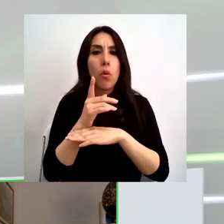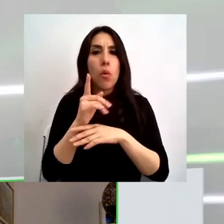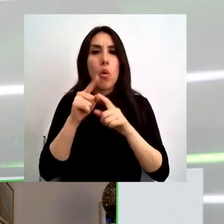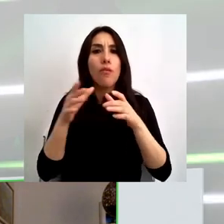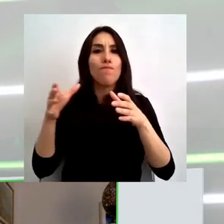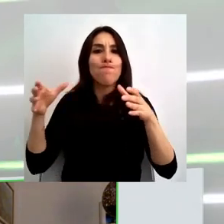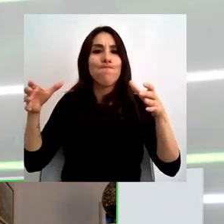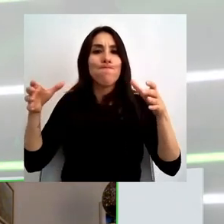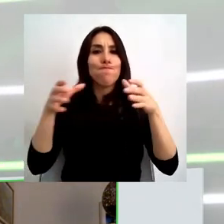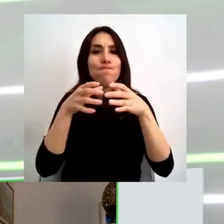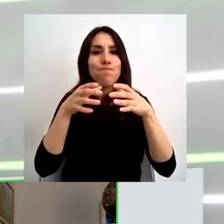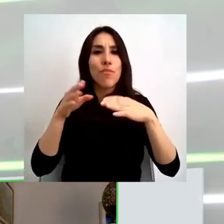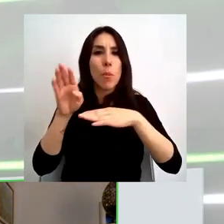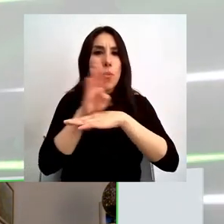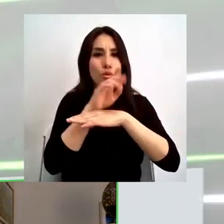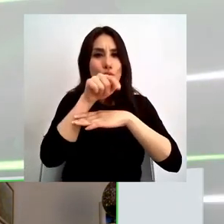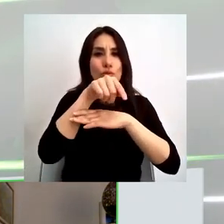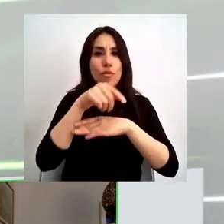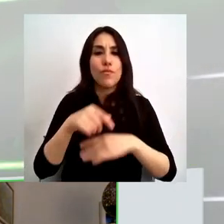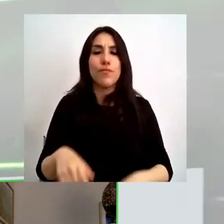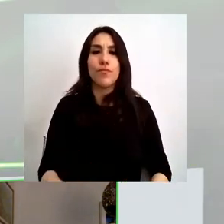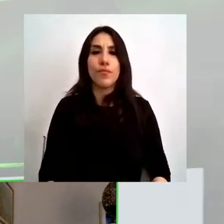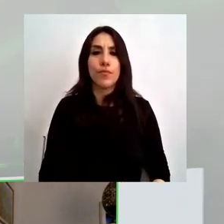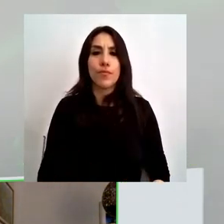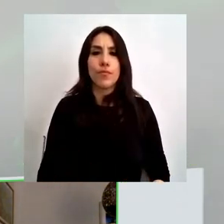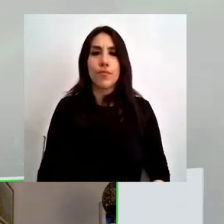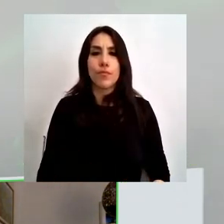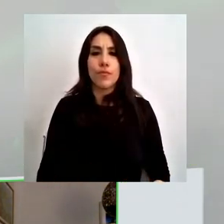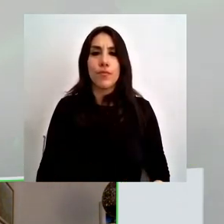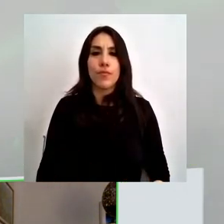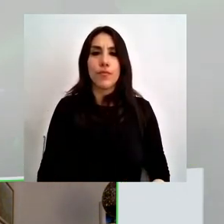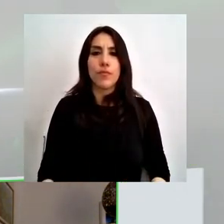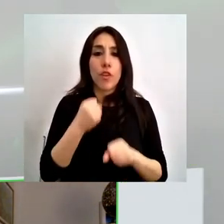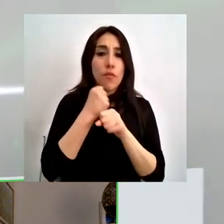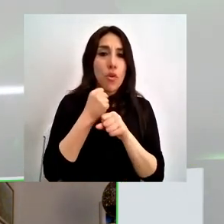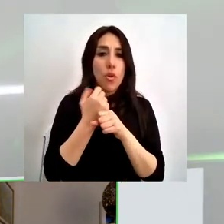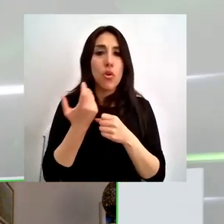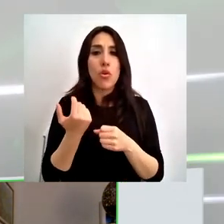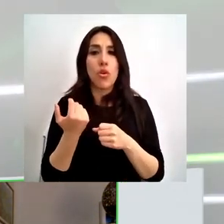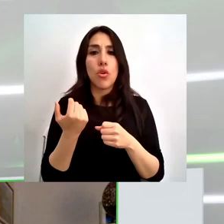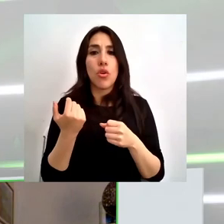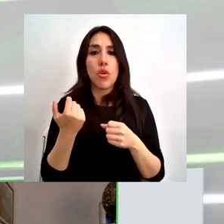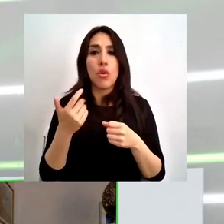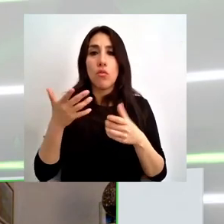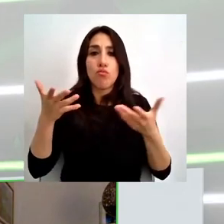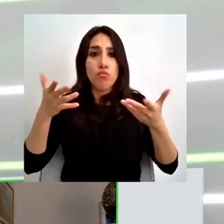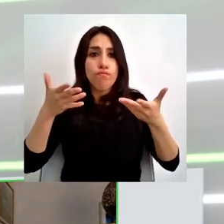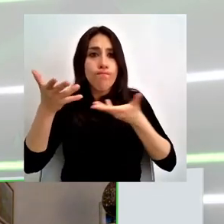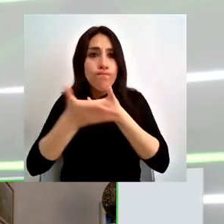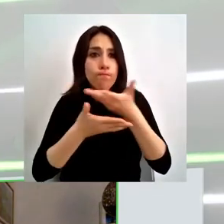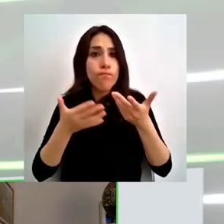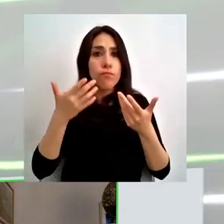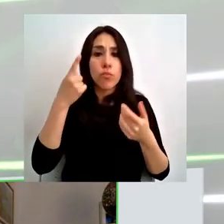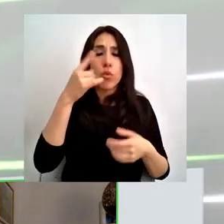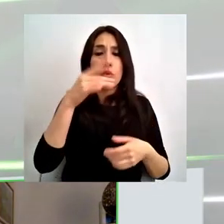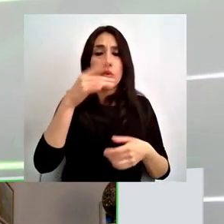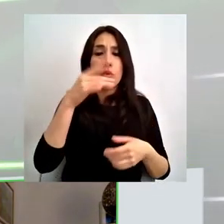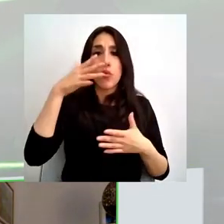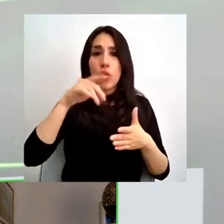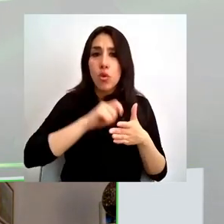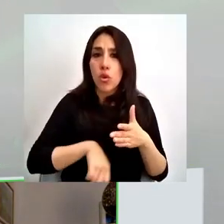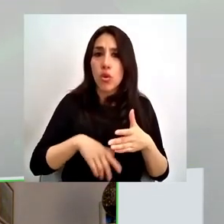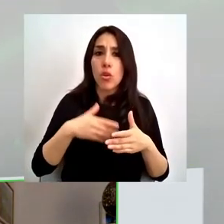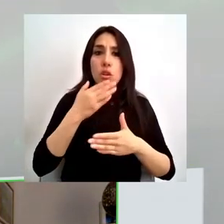disponibles han pasado a empoderar a las personas con discapacidad como sus propios líderes dentro de su estructura